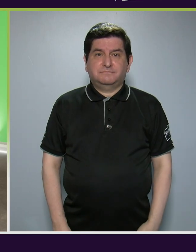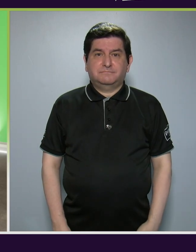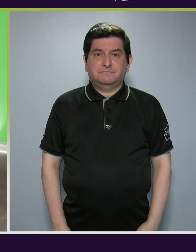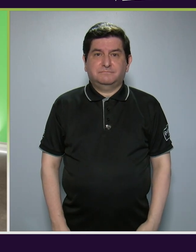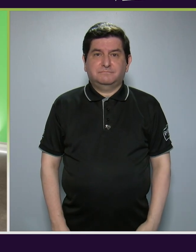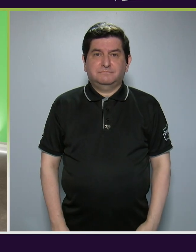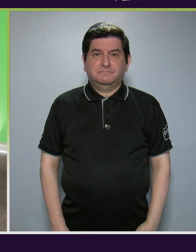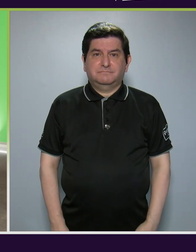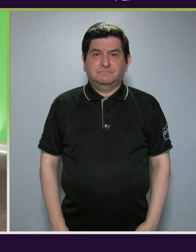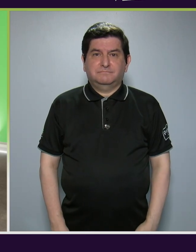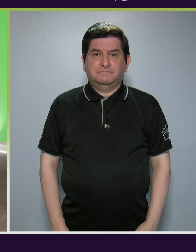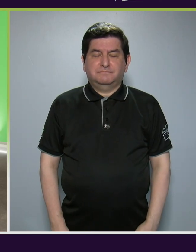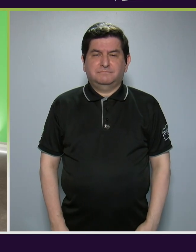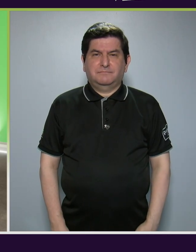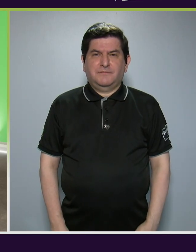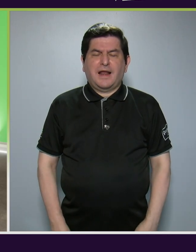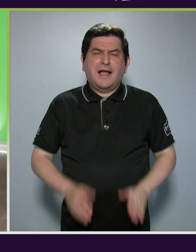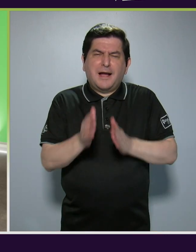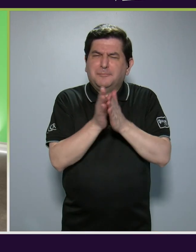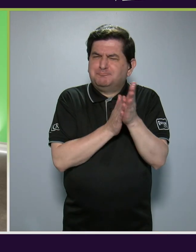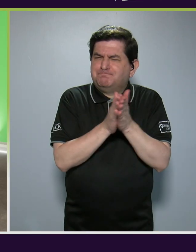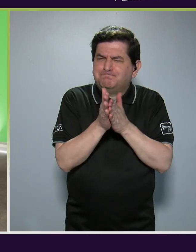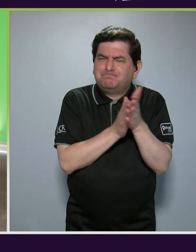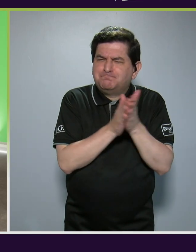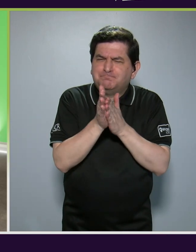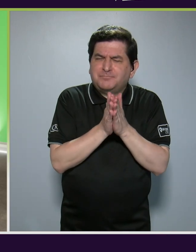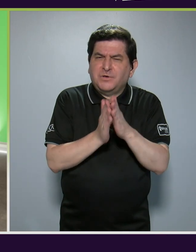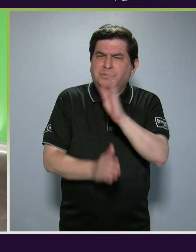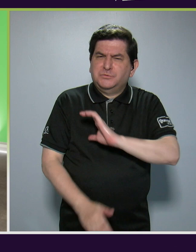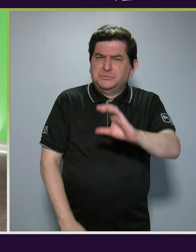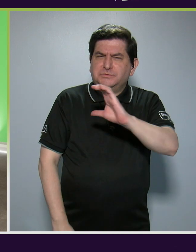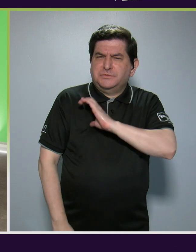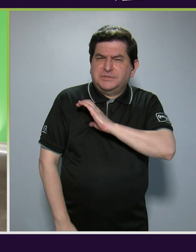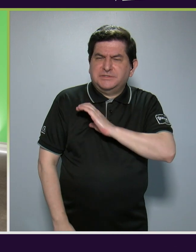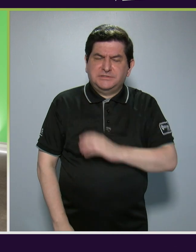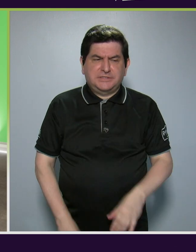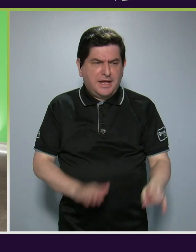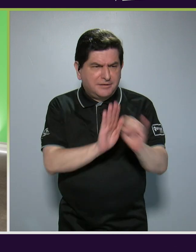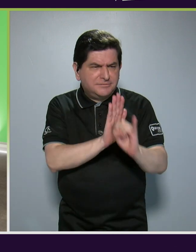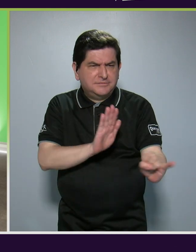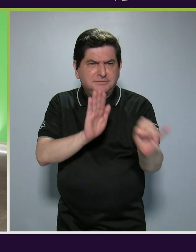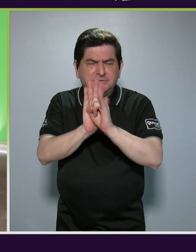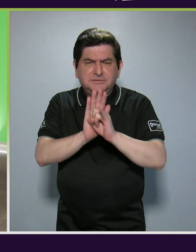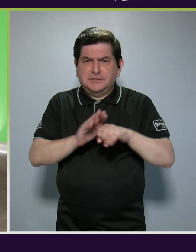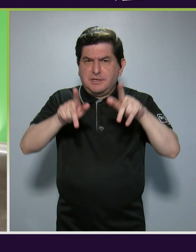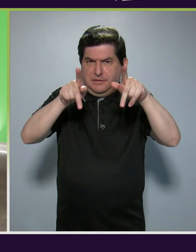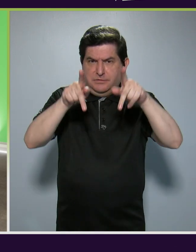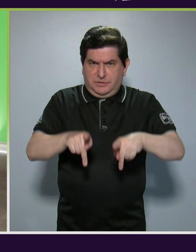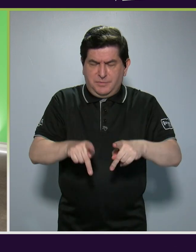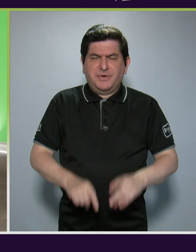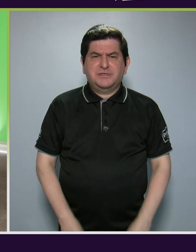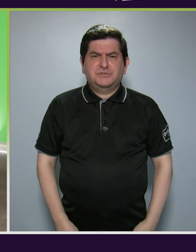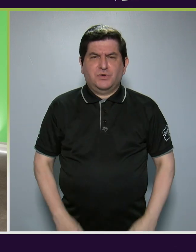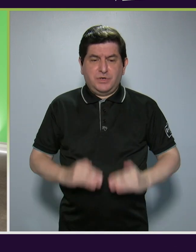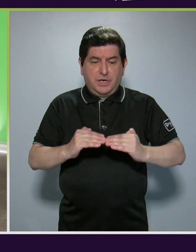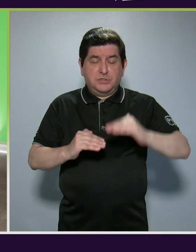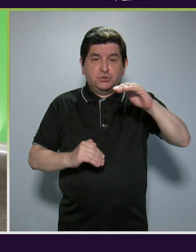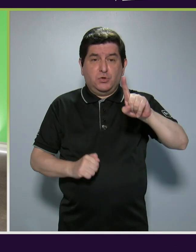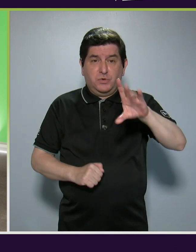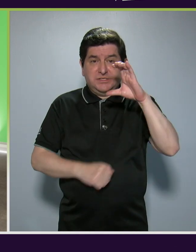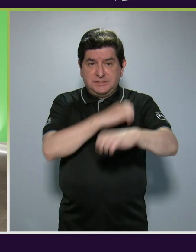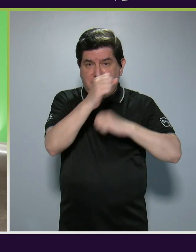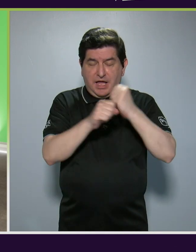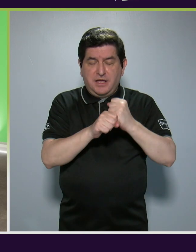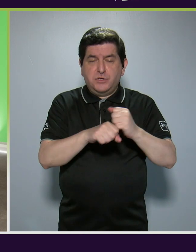¿Cómo podríamos sacarle provecho, ¿verdad?, a estas características que se han podido identificar en las personas centenarias de la península de